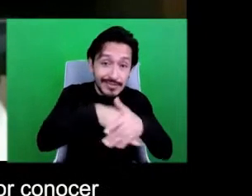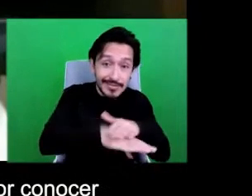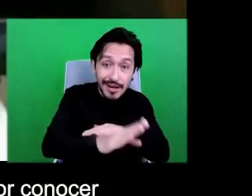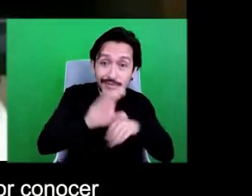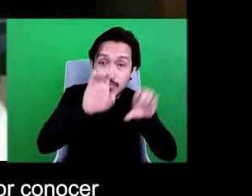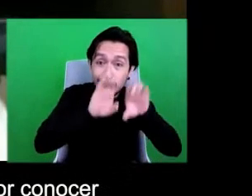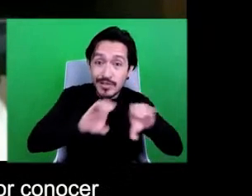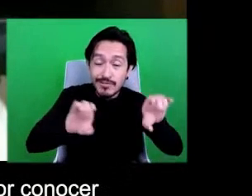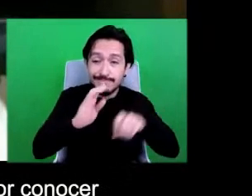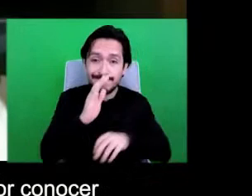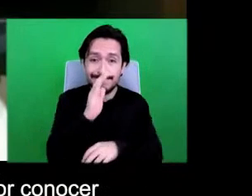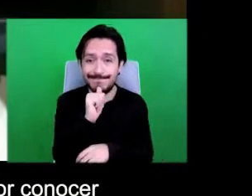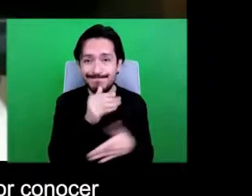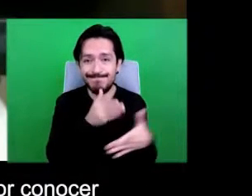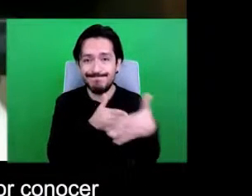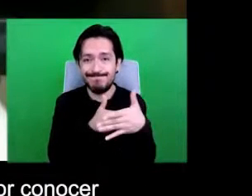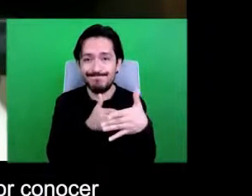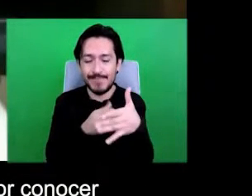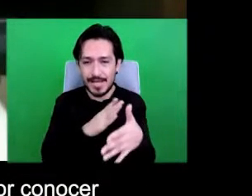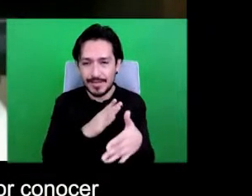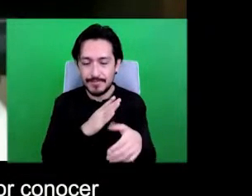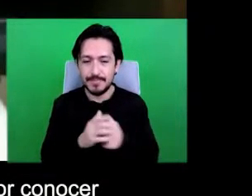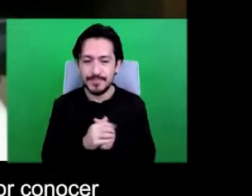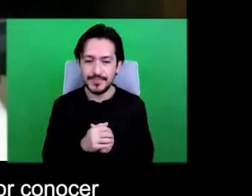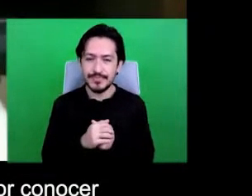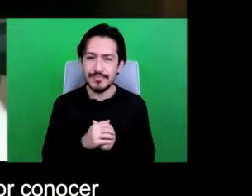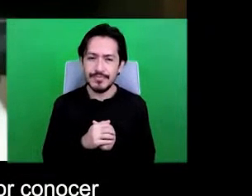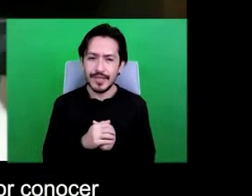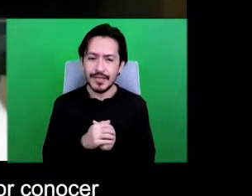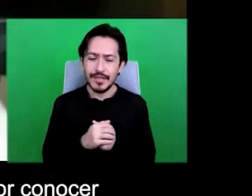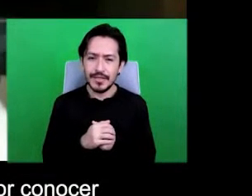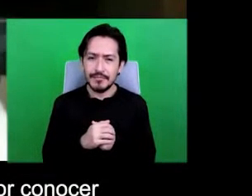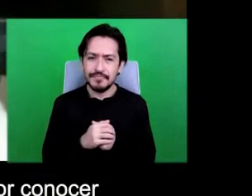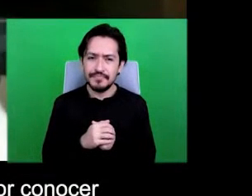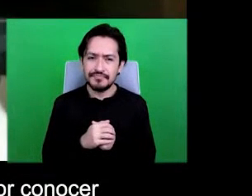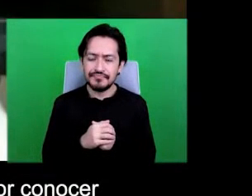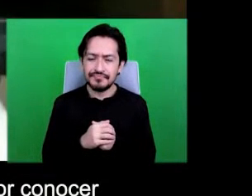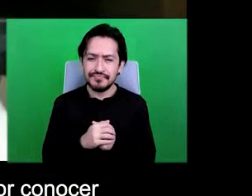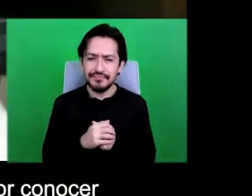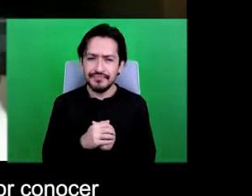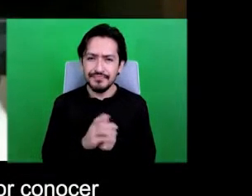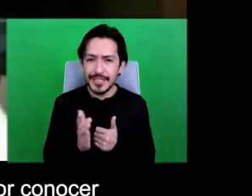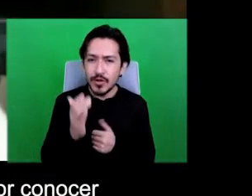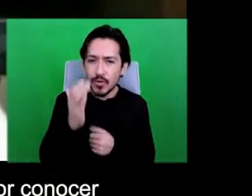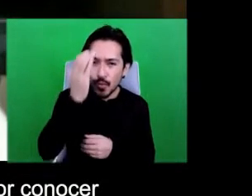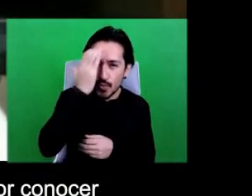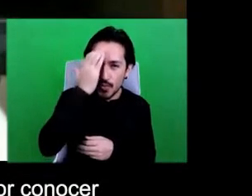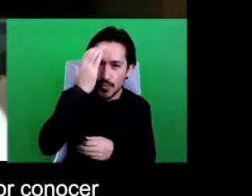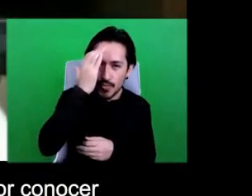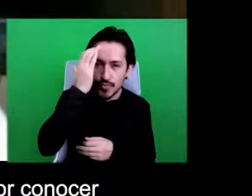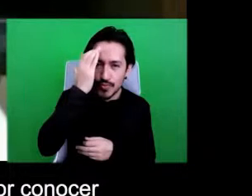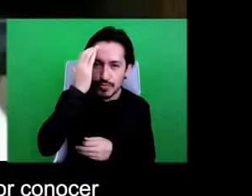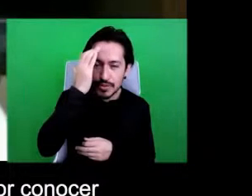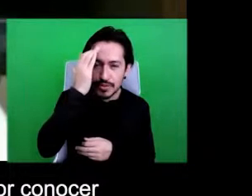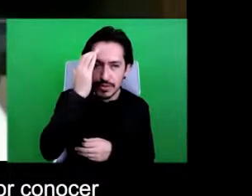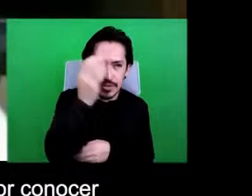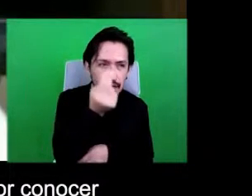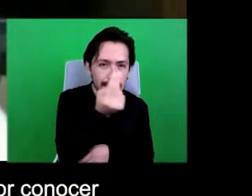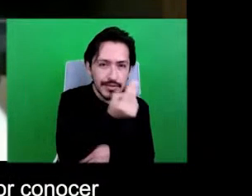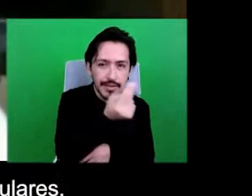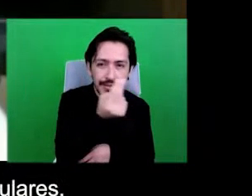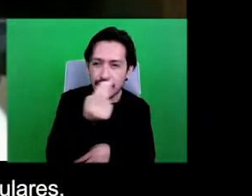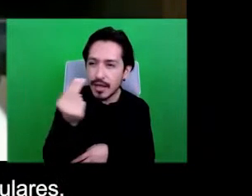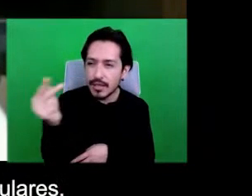otro lado, fue muy interesante y muy enriquecedor conocer las necesidades de personas que